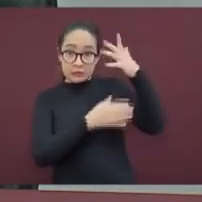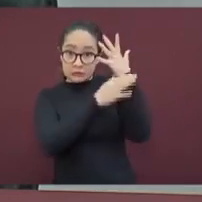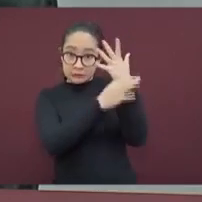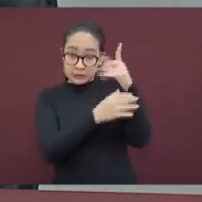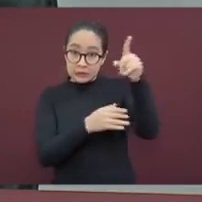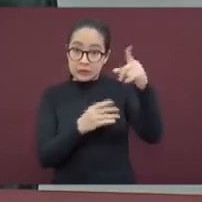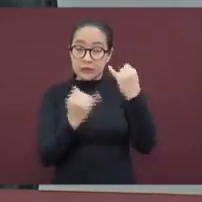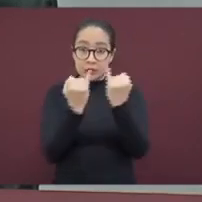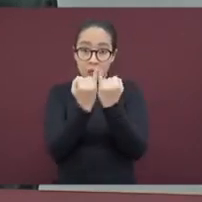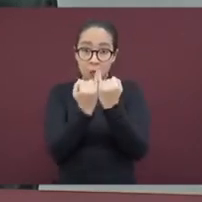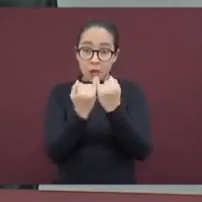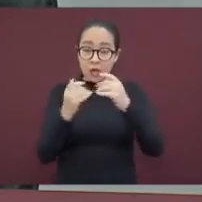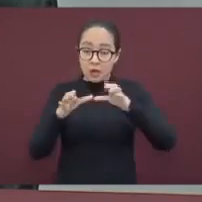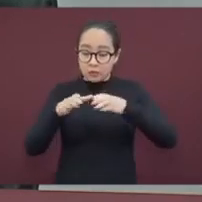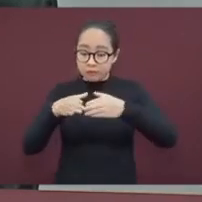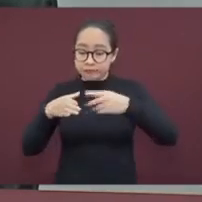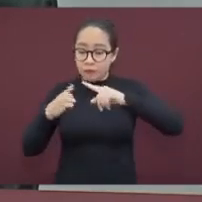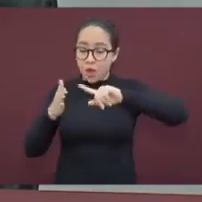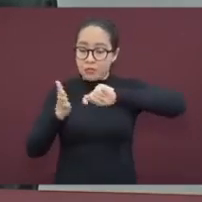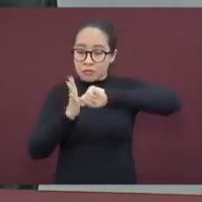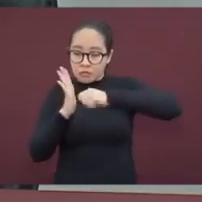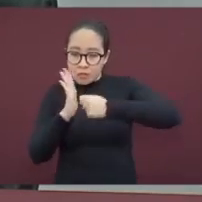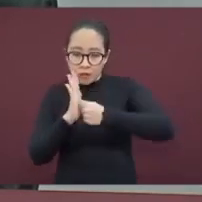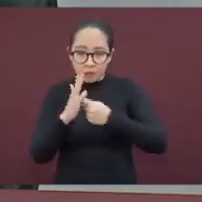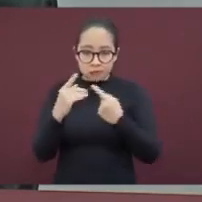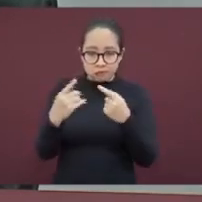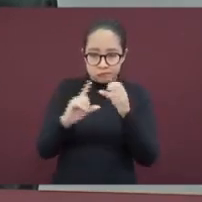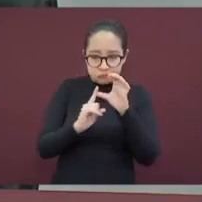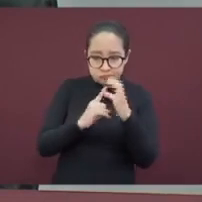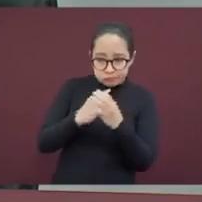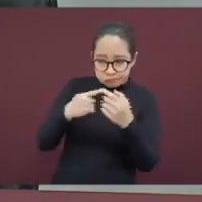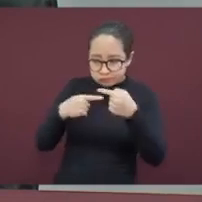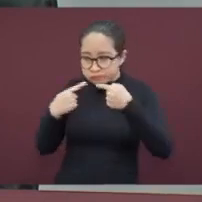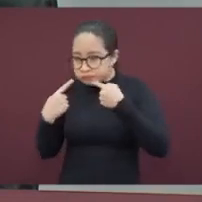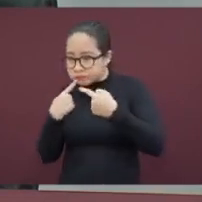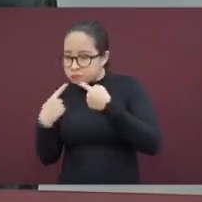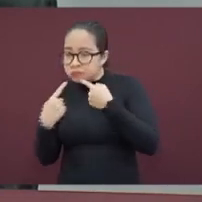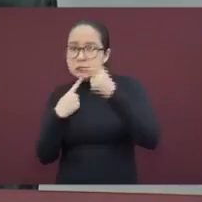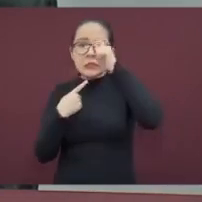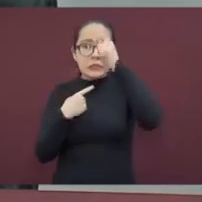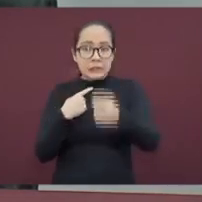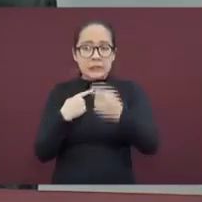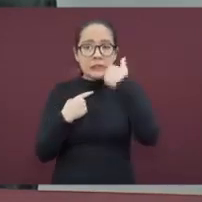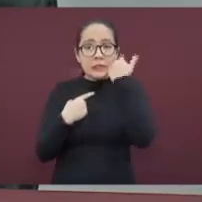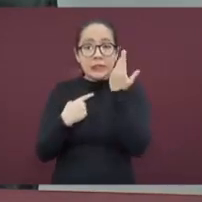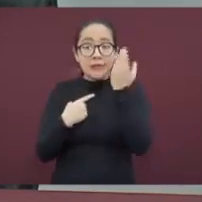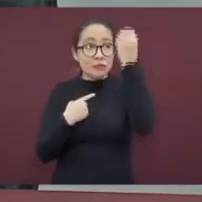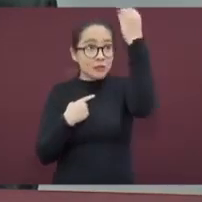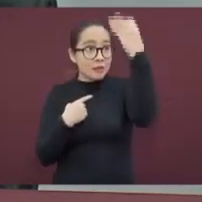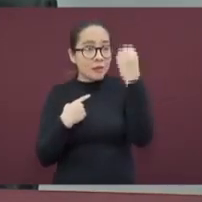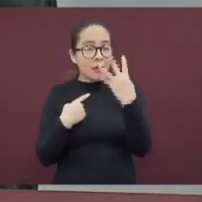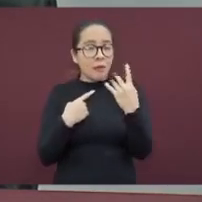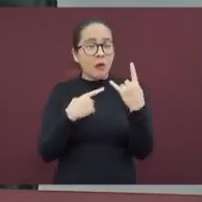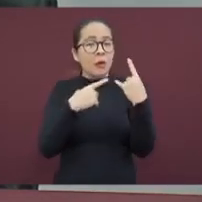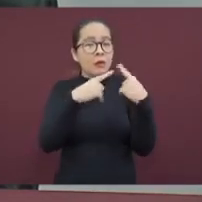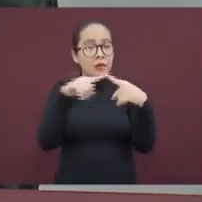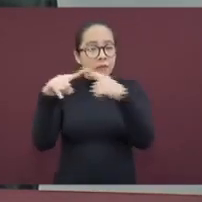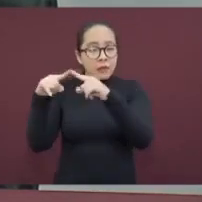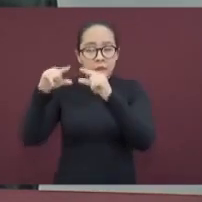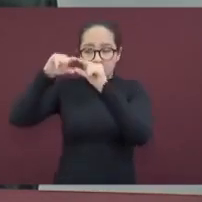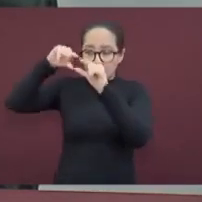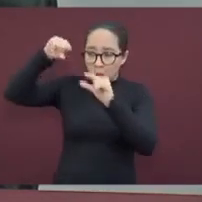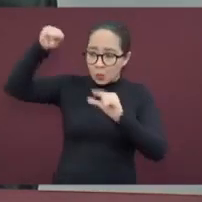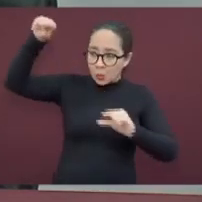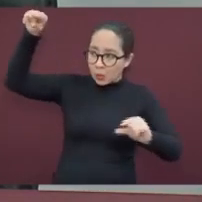trabajando en regionalizar este semáforo al interior de veracruz ya que es un estado muy grande y largo